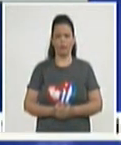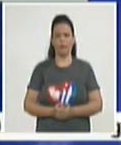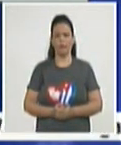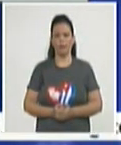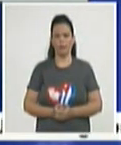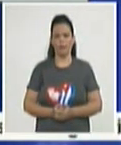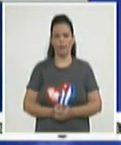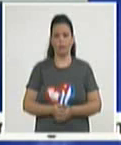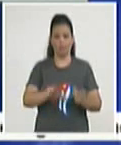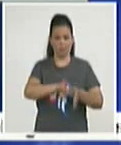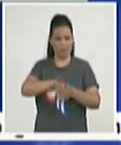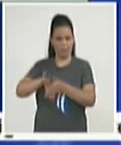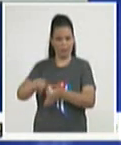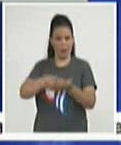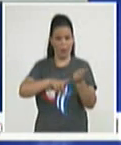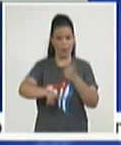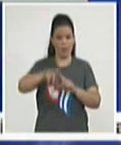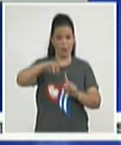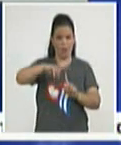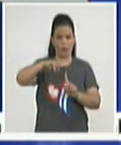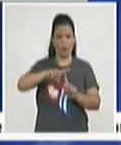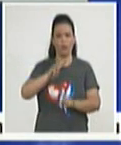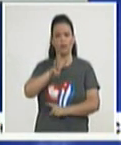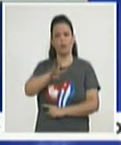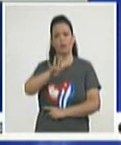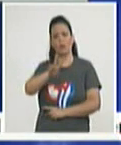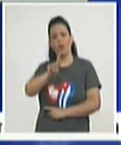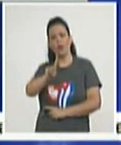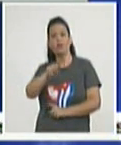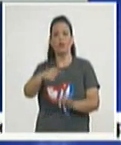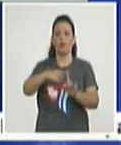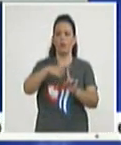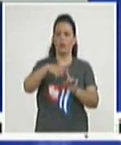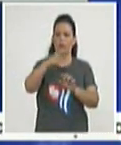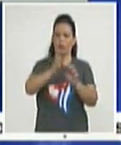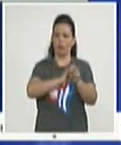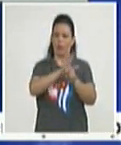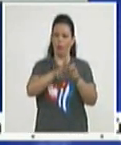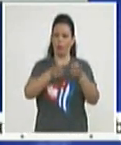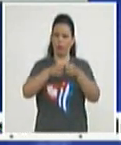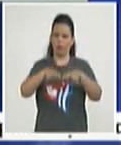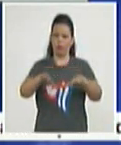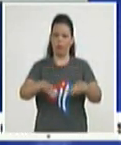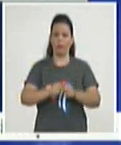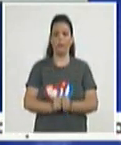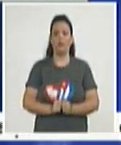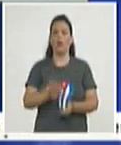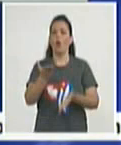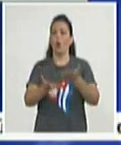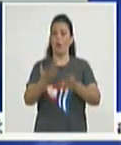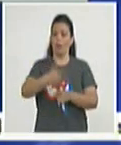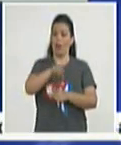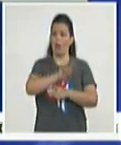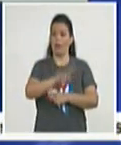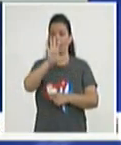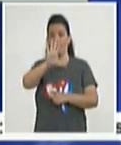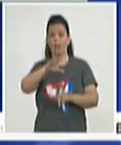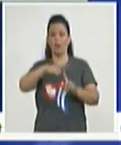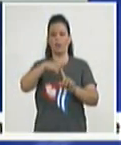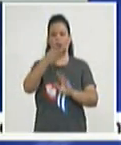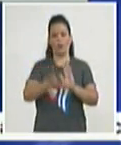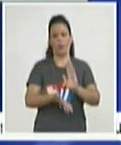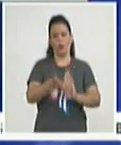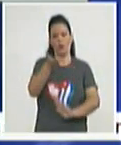Las Tunas, hoy con 341 casos autóctonos, 5 casos más en relación con la jornada anterior y con